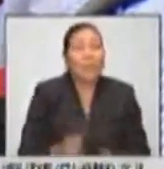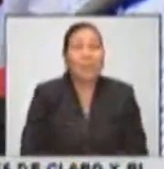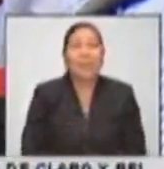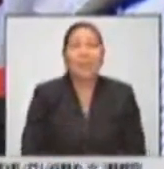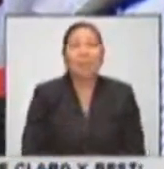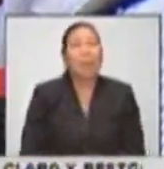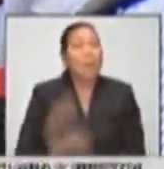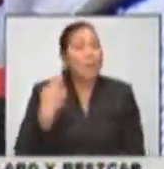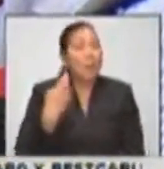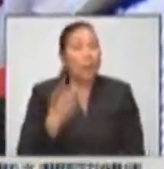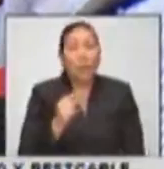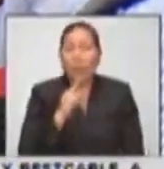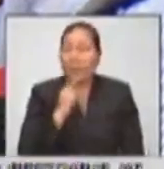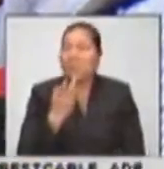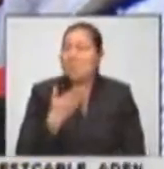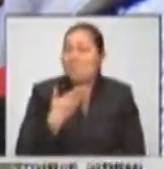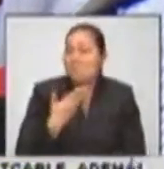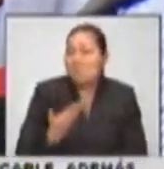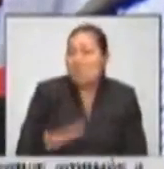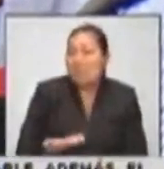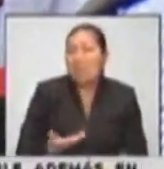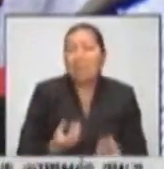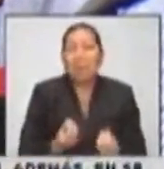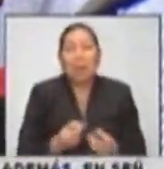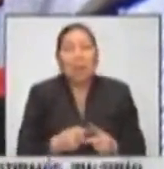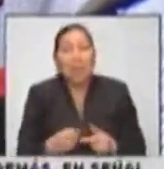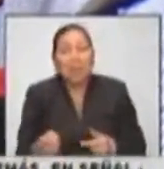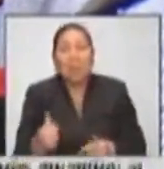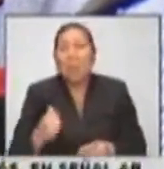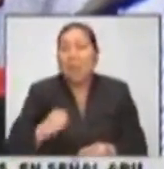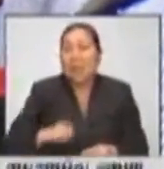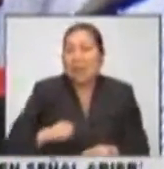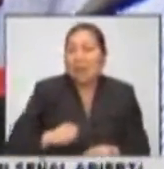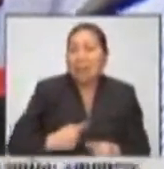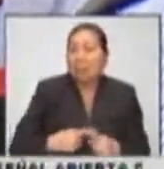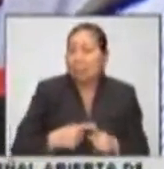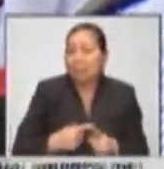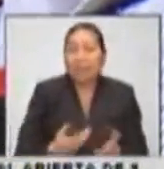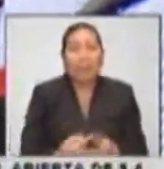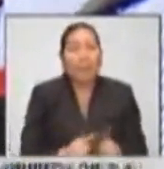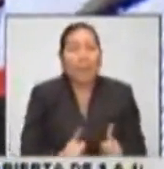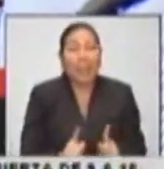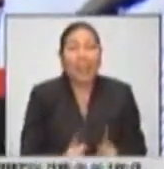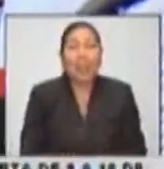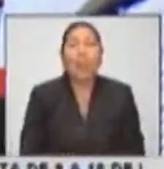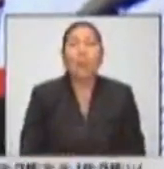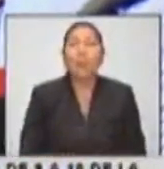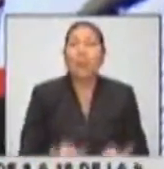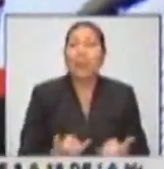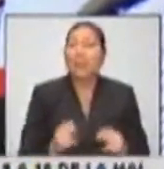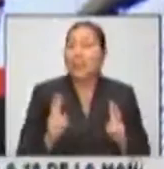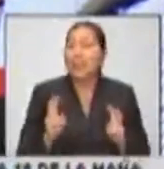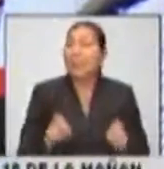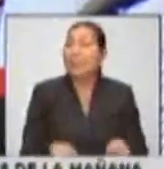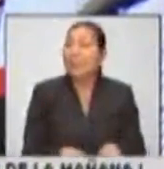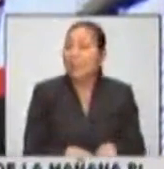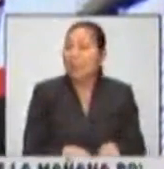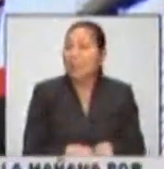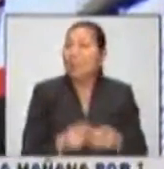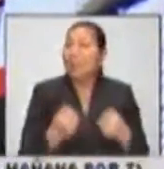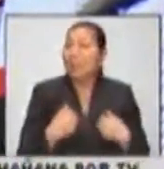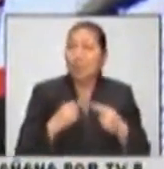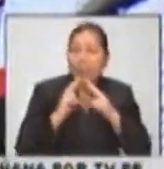o políticamente no es conveniente, o porque por allá salió un alcalde, salió etcétera, etcétera, ¿no? Pero este es un tema también que tenemos